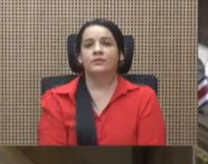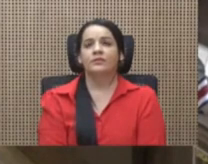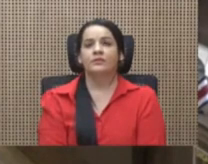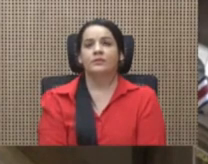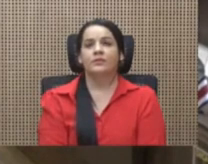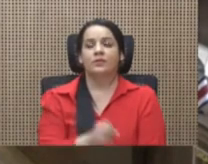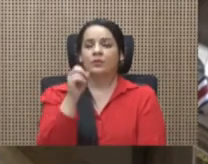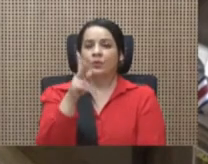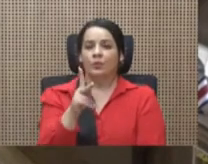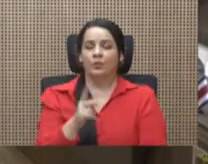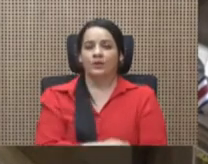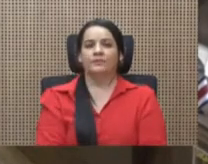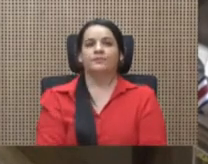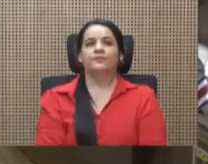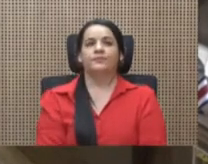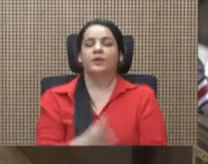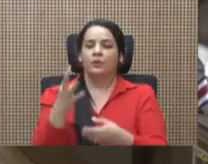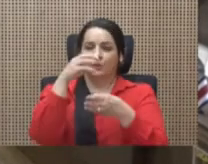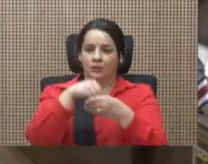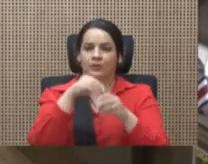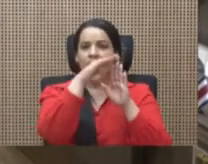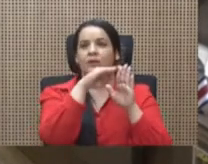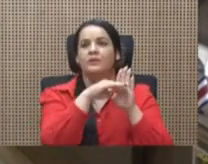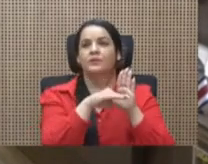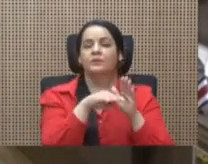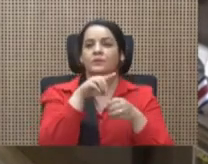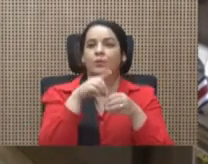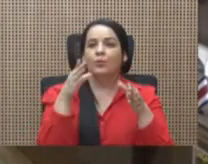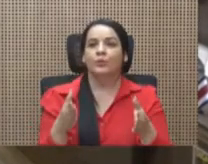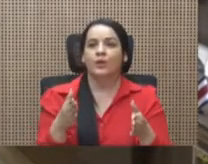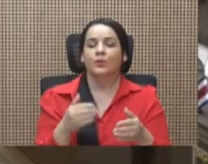sigue. Ok, lo vamos a incluir en la lista, diputado.